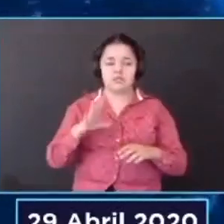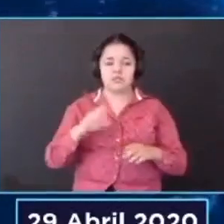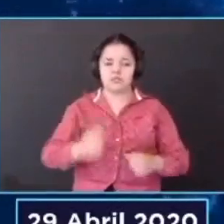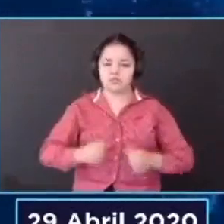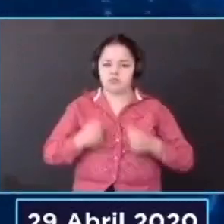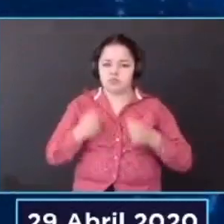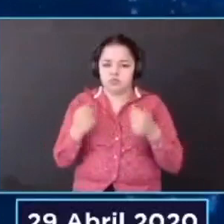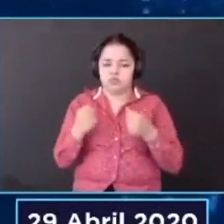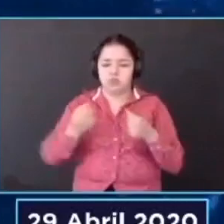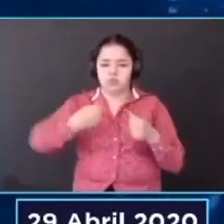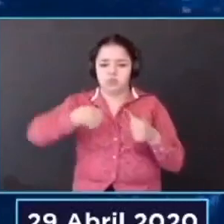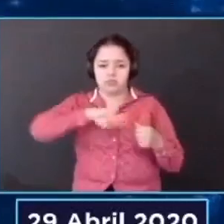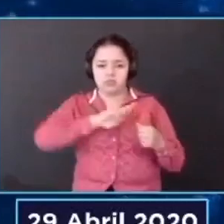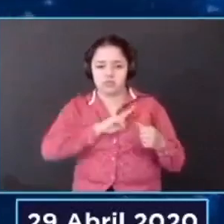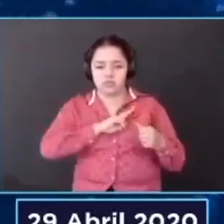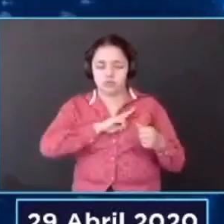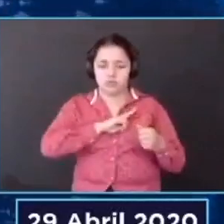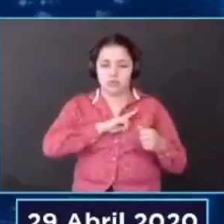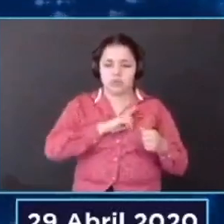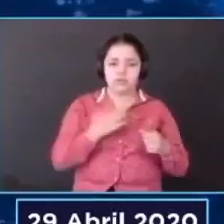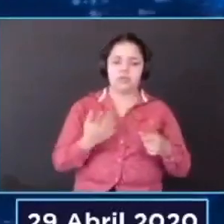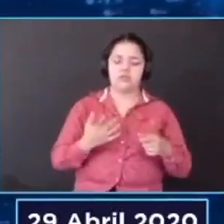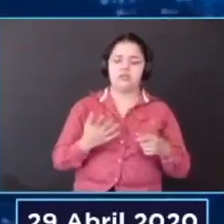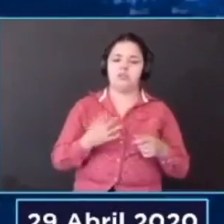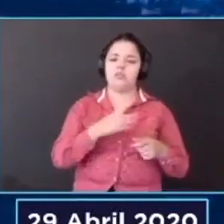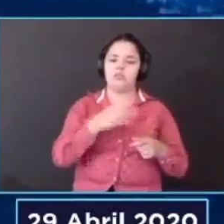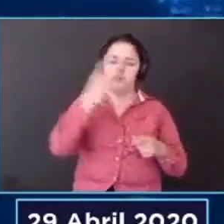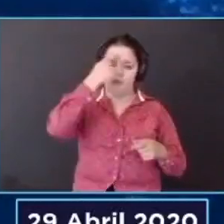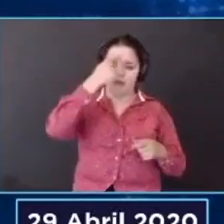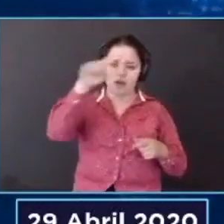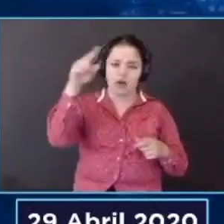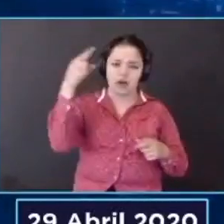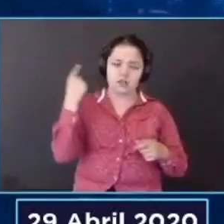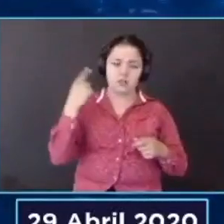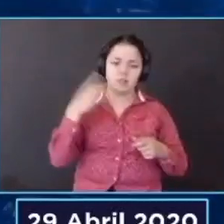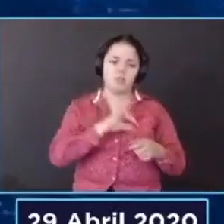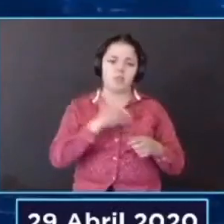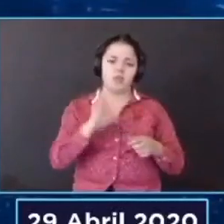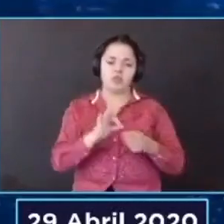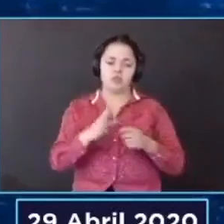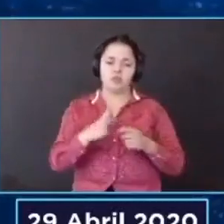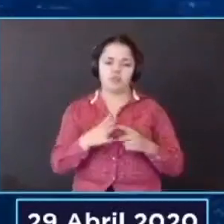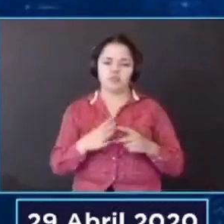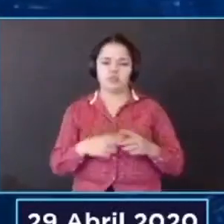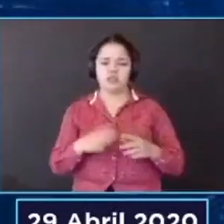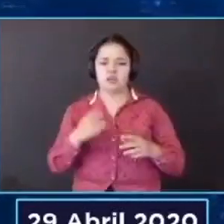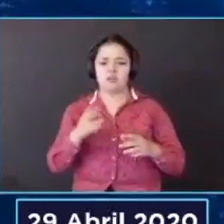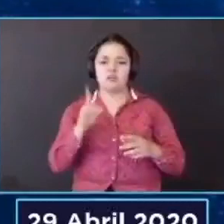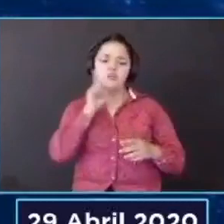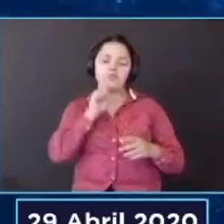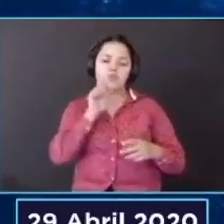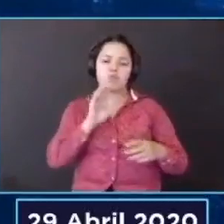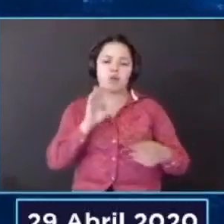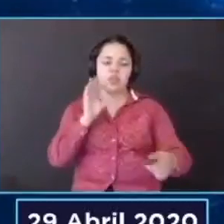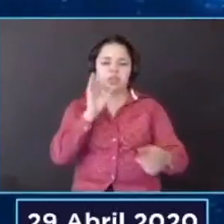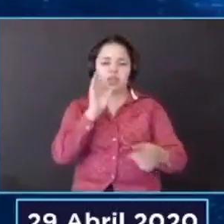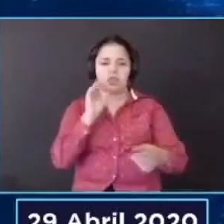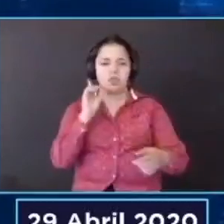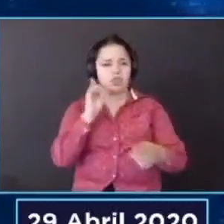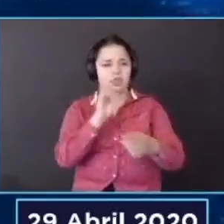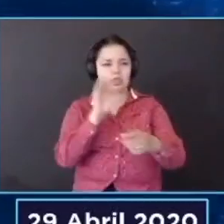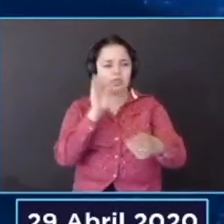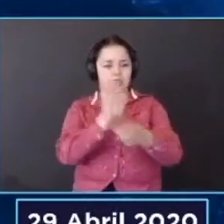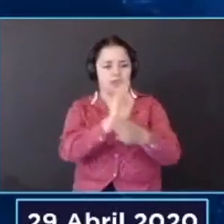del sistema inmunológico está en el cromosoma X. Las mujeres tienen 2 cromosomas X y los hombres 1. Tenemos más debilidad para